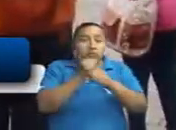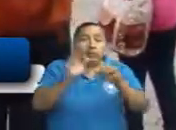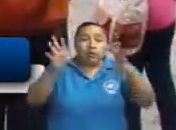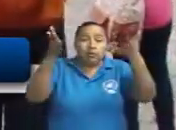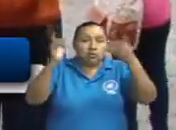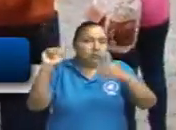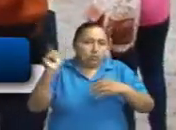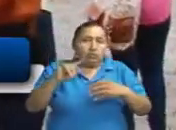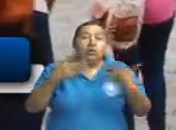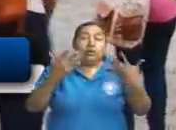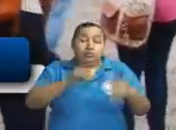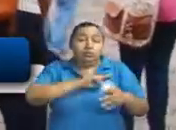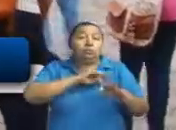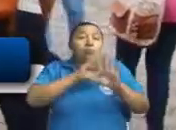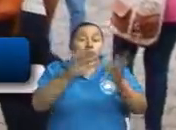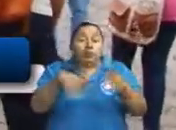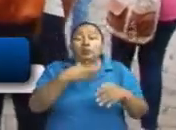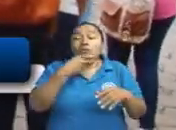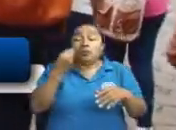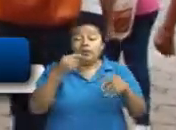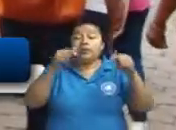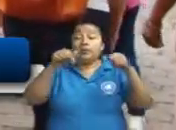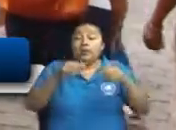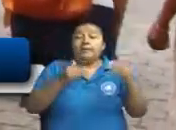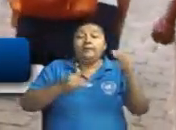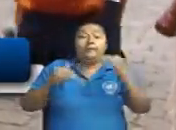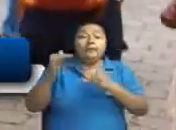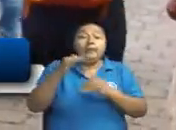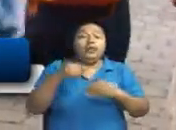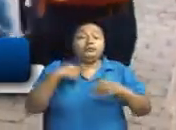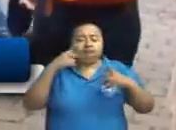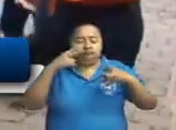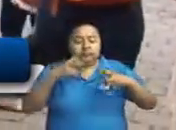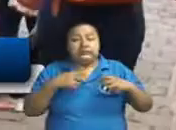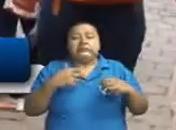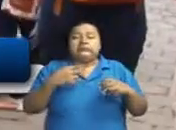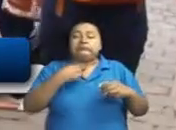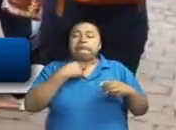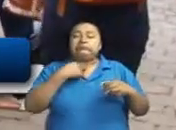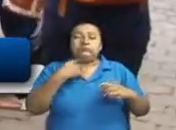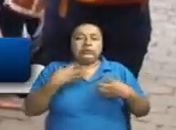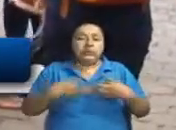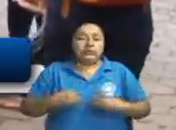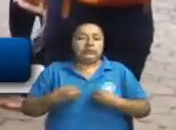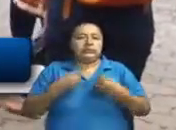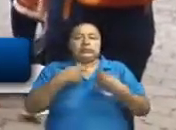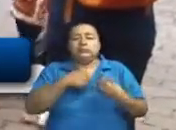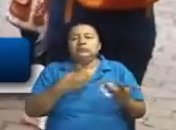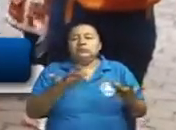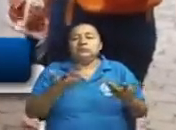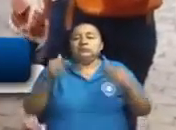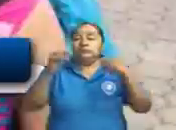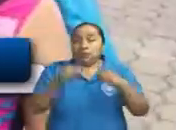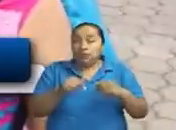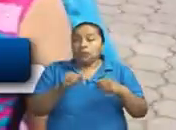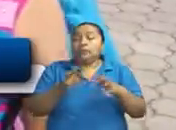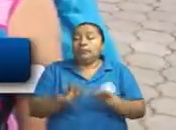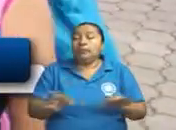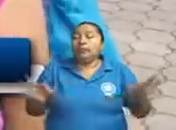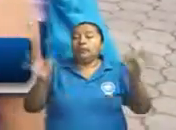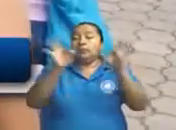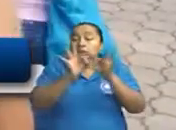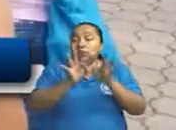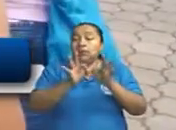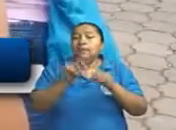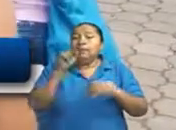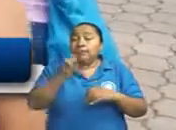sino también en mujeres jóvenes. Estamos viendo cada vez más esos diagnósticos en este tipo de mujeres. Esto es muy importante para que